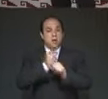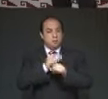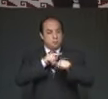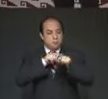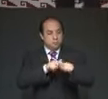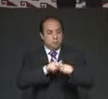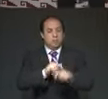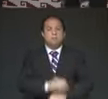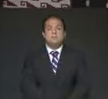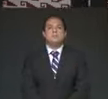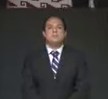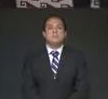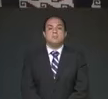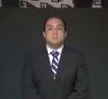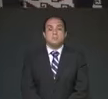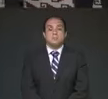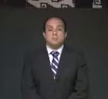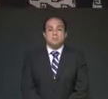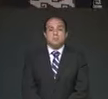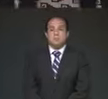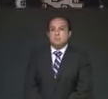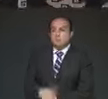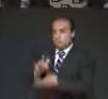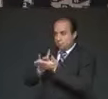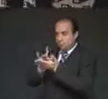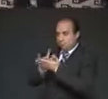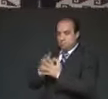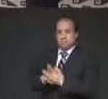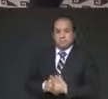continuamos. Muchas gracias.